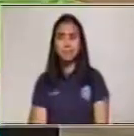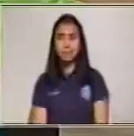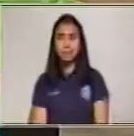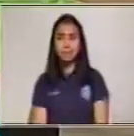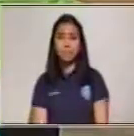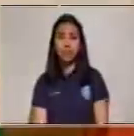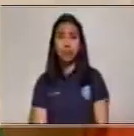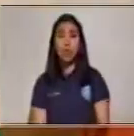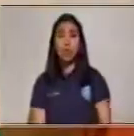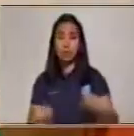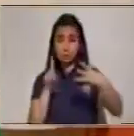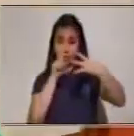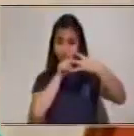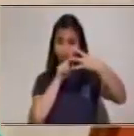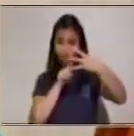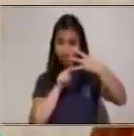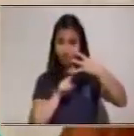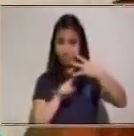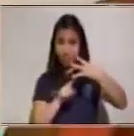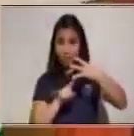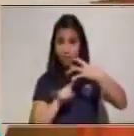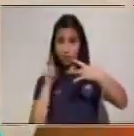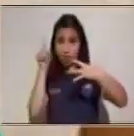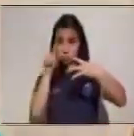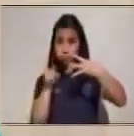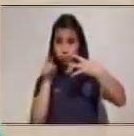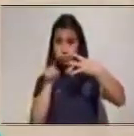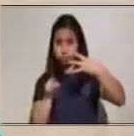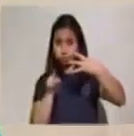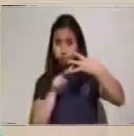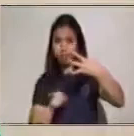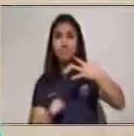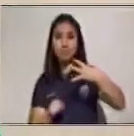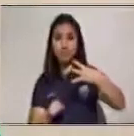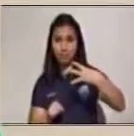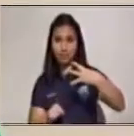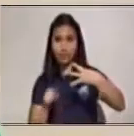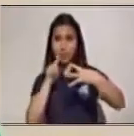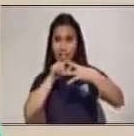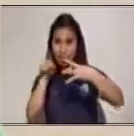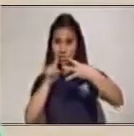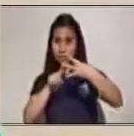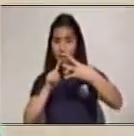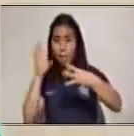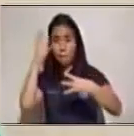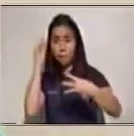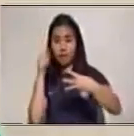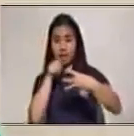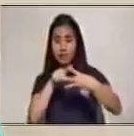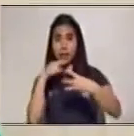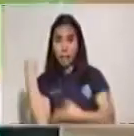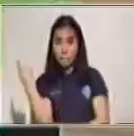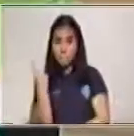llave en cada uno porque me está representando la idea principal esperando las ideas secundarias.